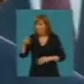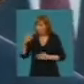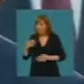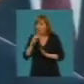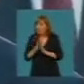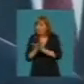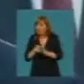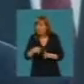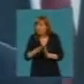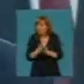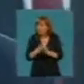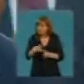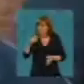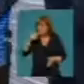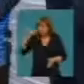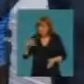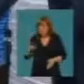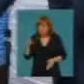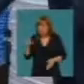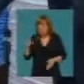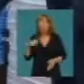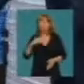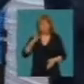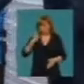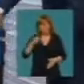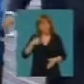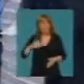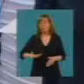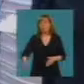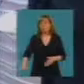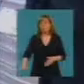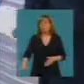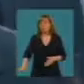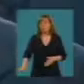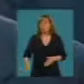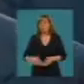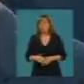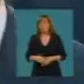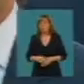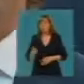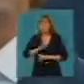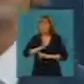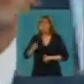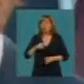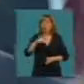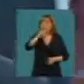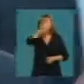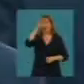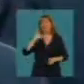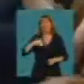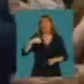Nación Argentina. Sí, juro. Si así no lo hicierais, la Nación os lo demande.